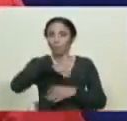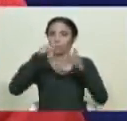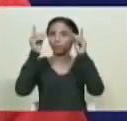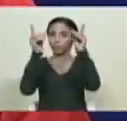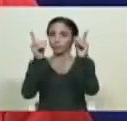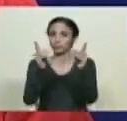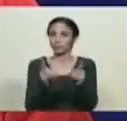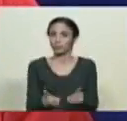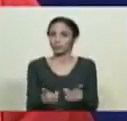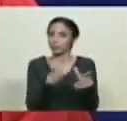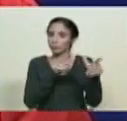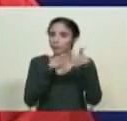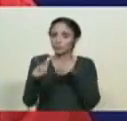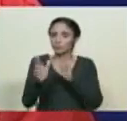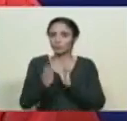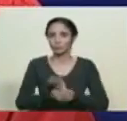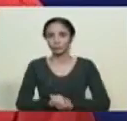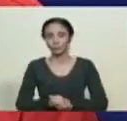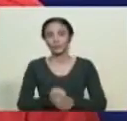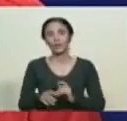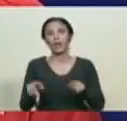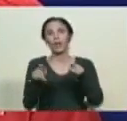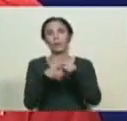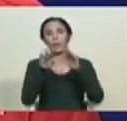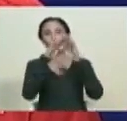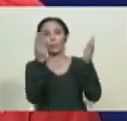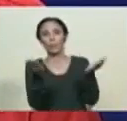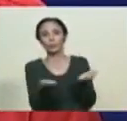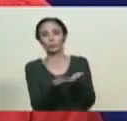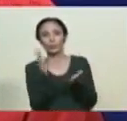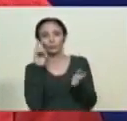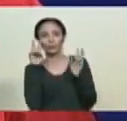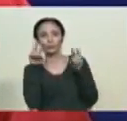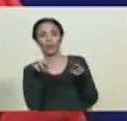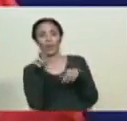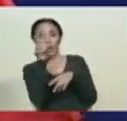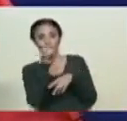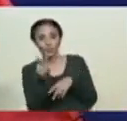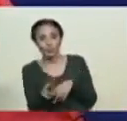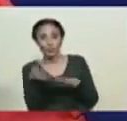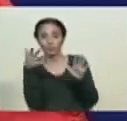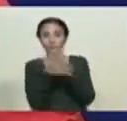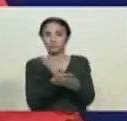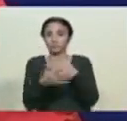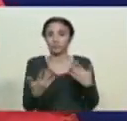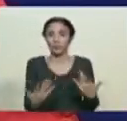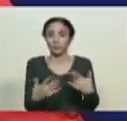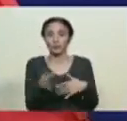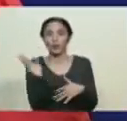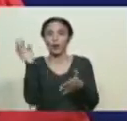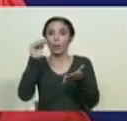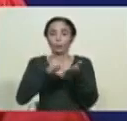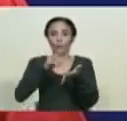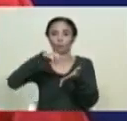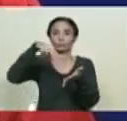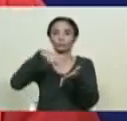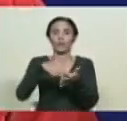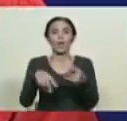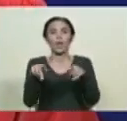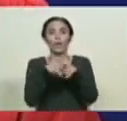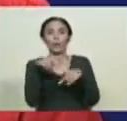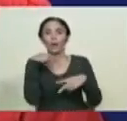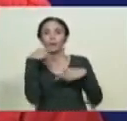que los pueblos del mundo ven lo que está ocurriendo en Venezuela. Ven lo que está ocurriendo en Venezuela y comienzan a levantarse voces en el